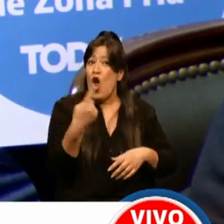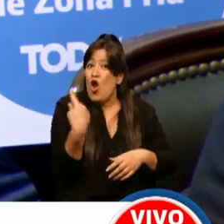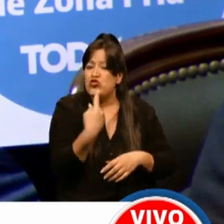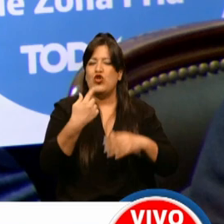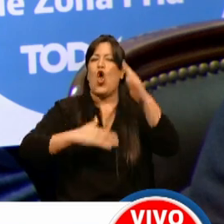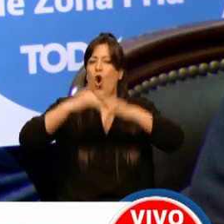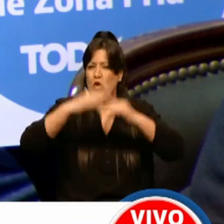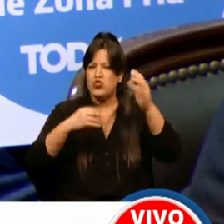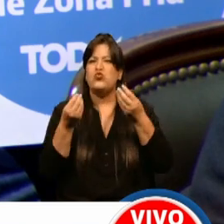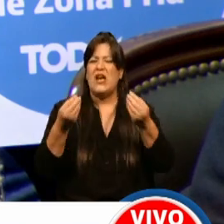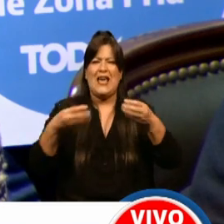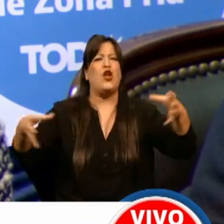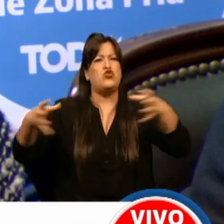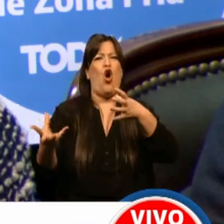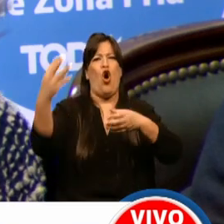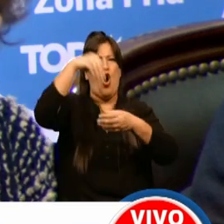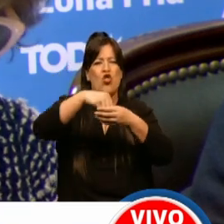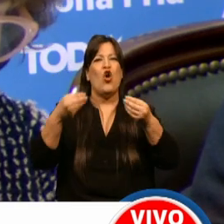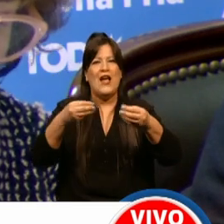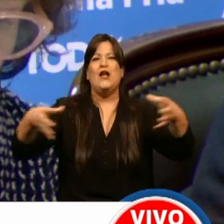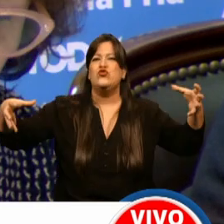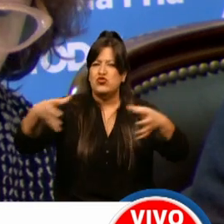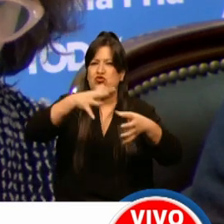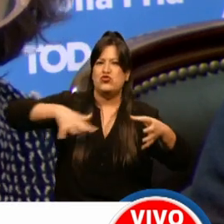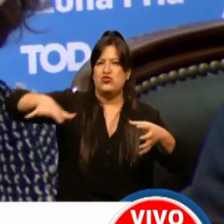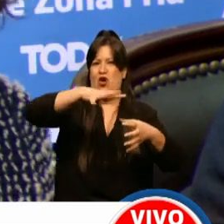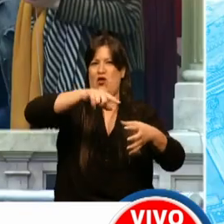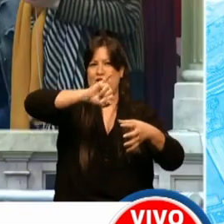actores es una casa en común